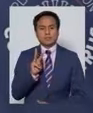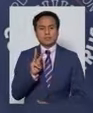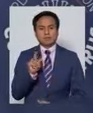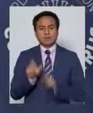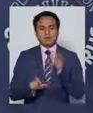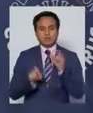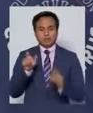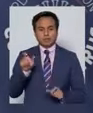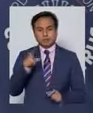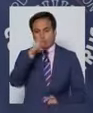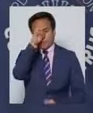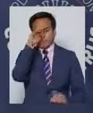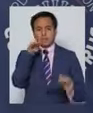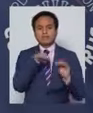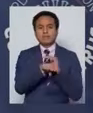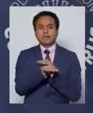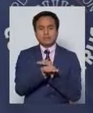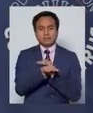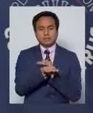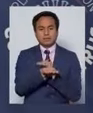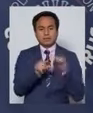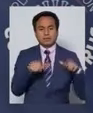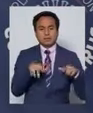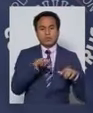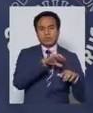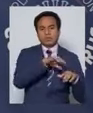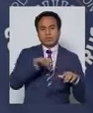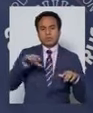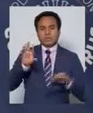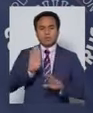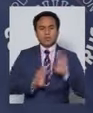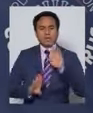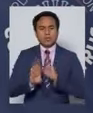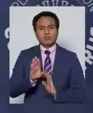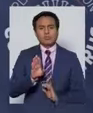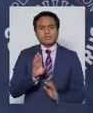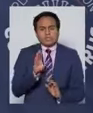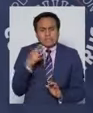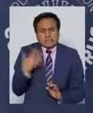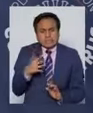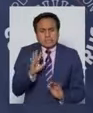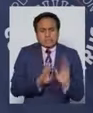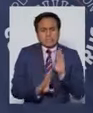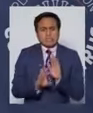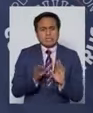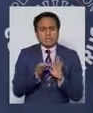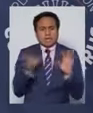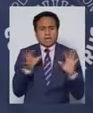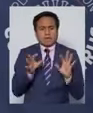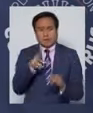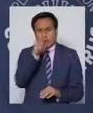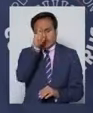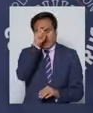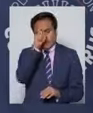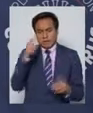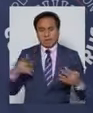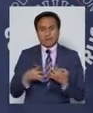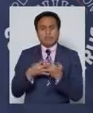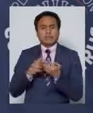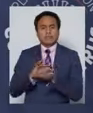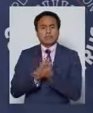1.383 personas hospitalizadas en las unidades de cuidados intensivos de los hospitales de nuestra red